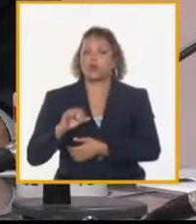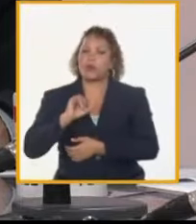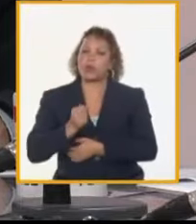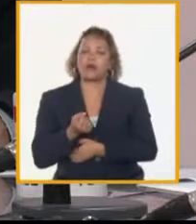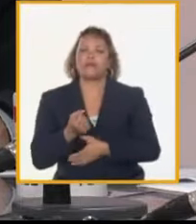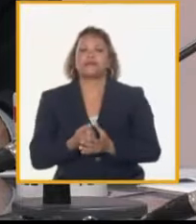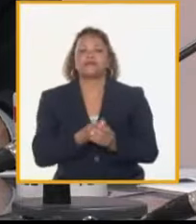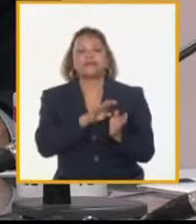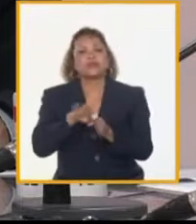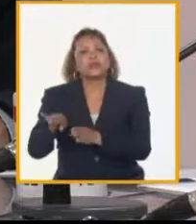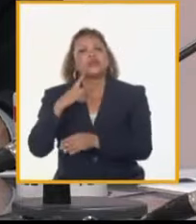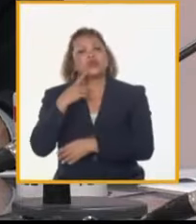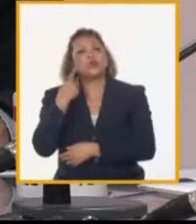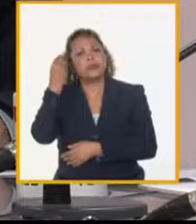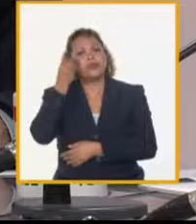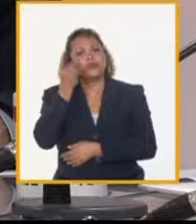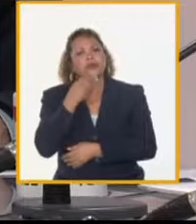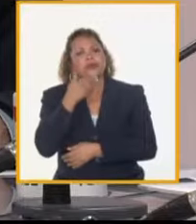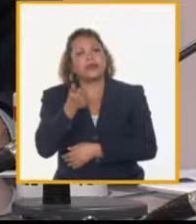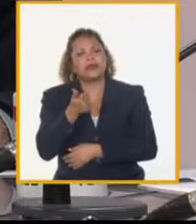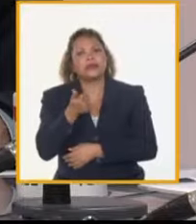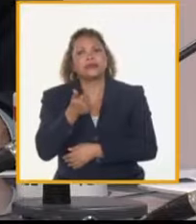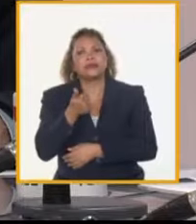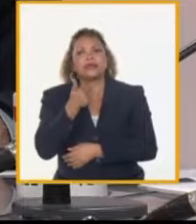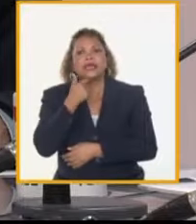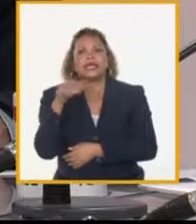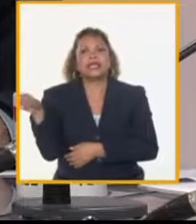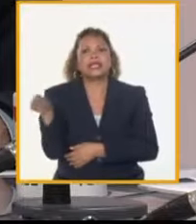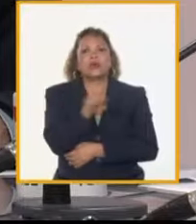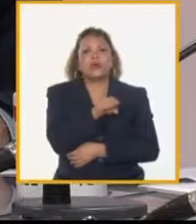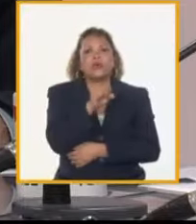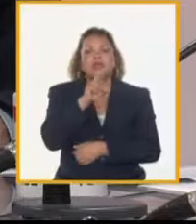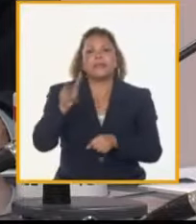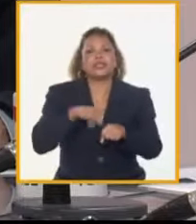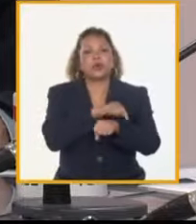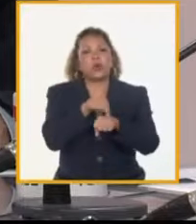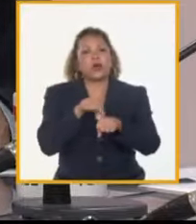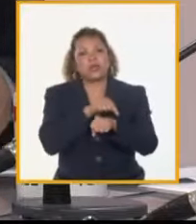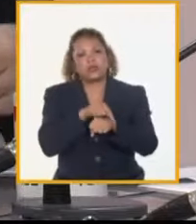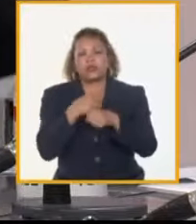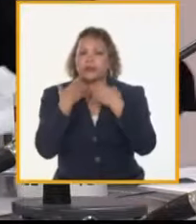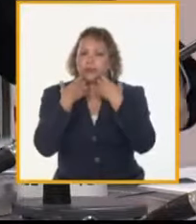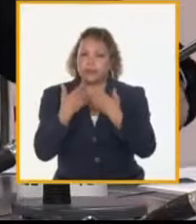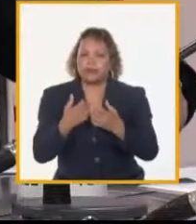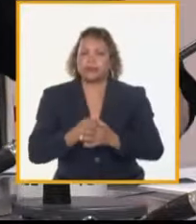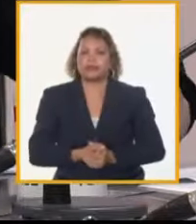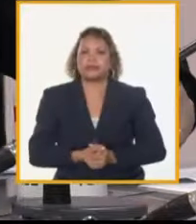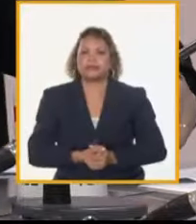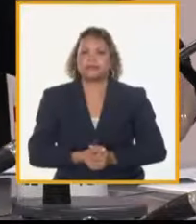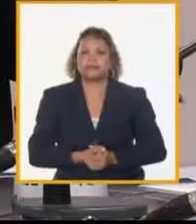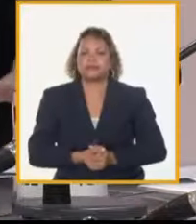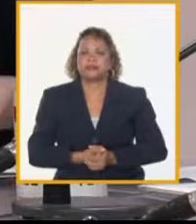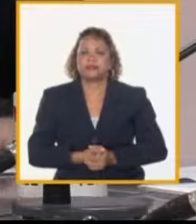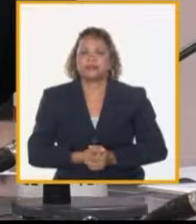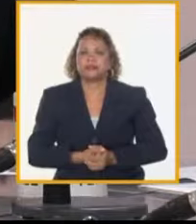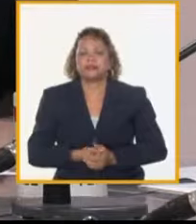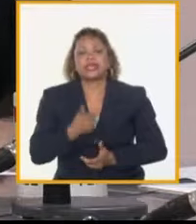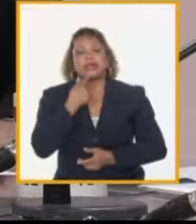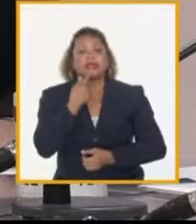que sería bueno pensar en restablecer el servicio de recogida a las 24 horas tan necesario. Así se